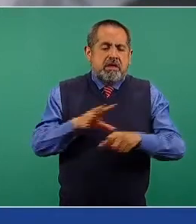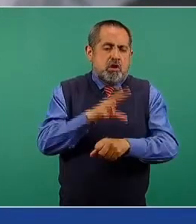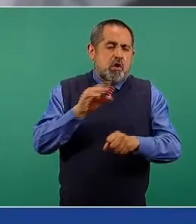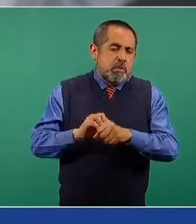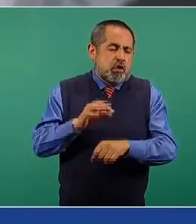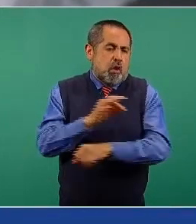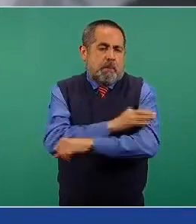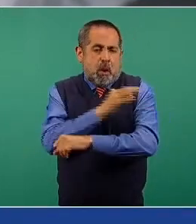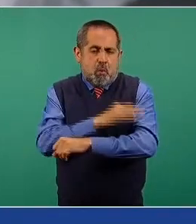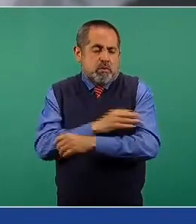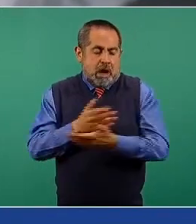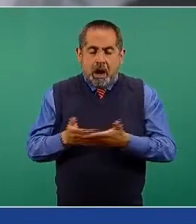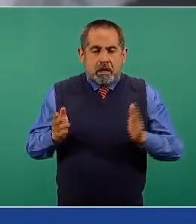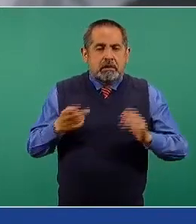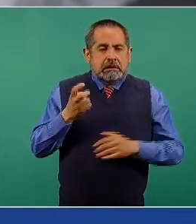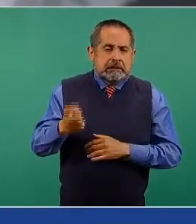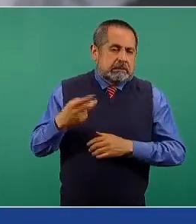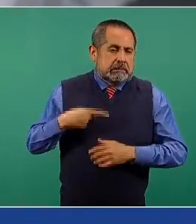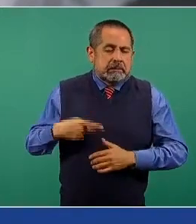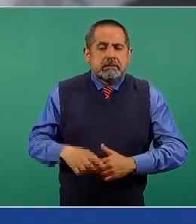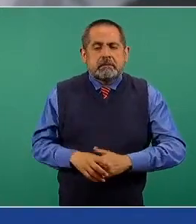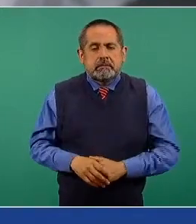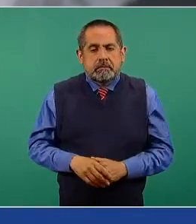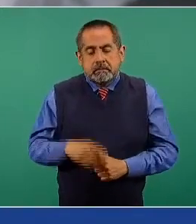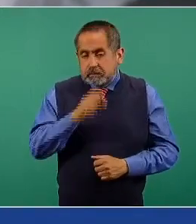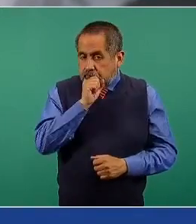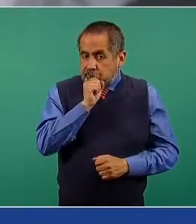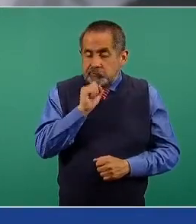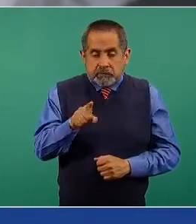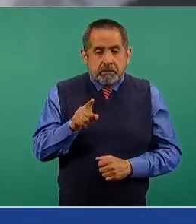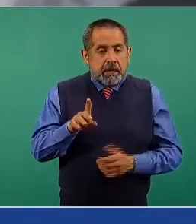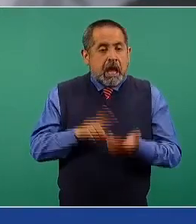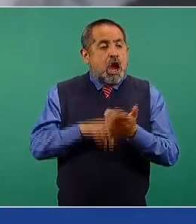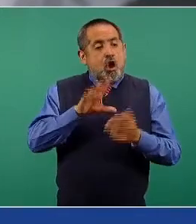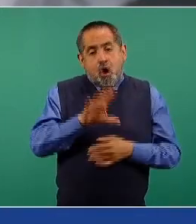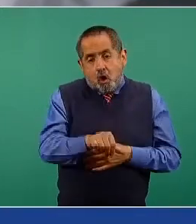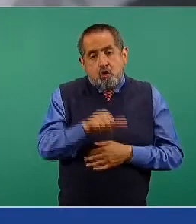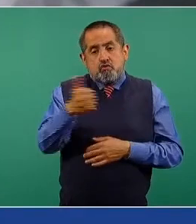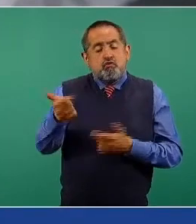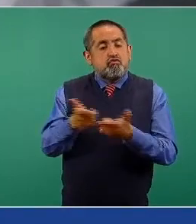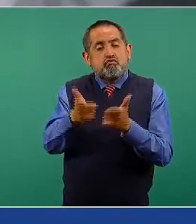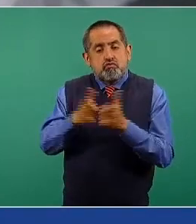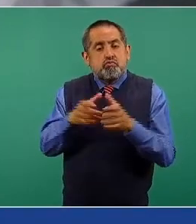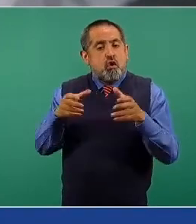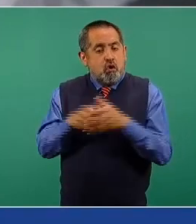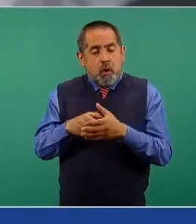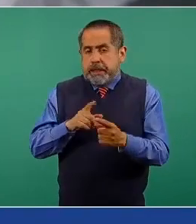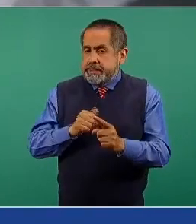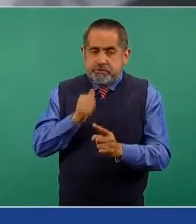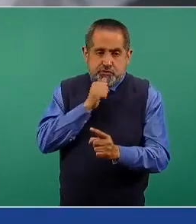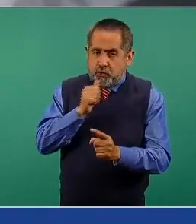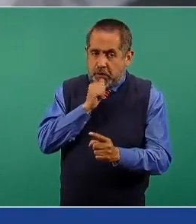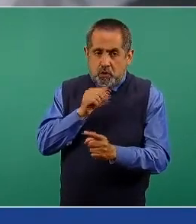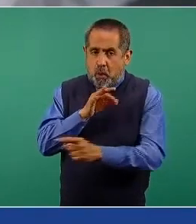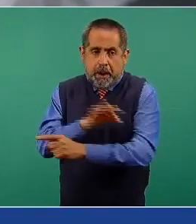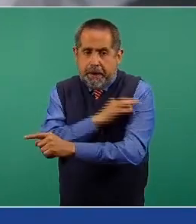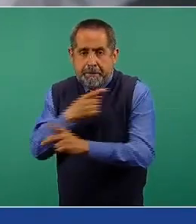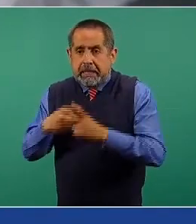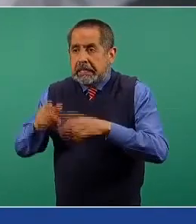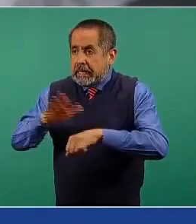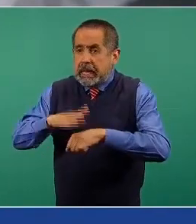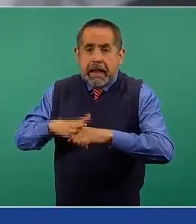la vacuna en estas personas. Pero así también hay otros grupos que en este momento todavía no se les